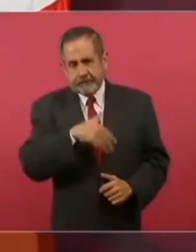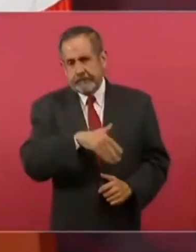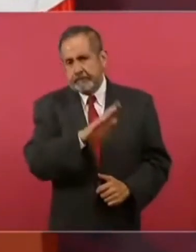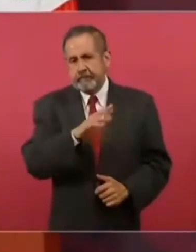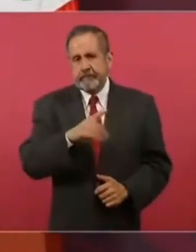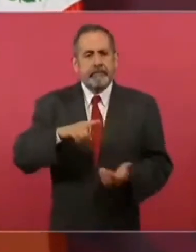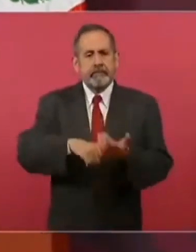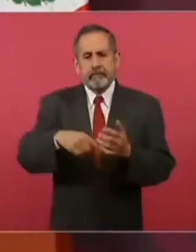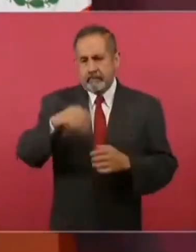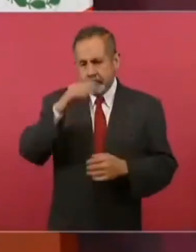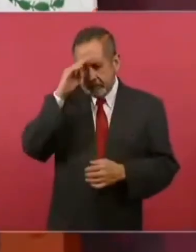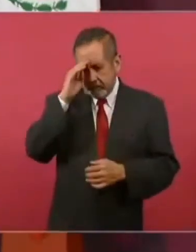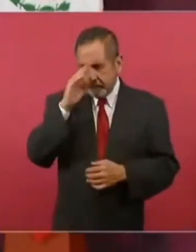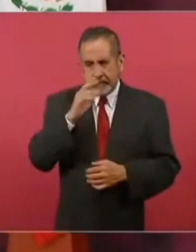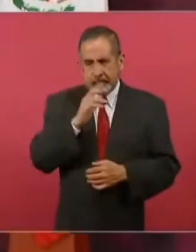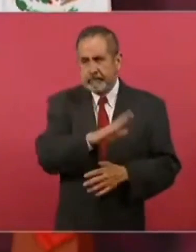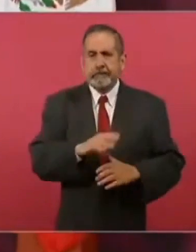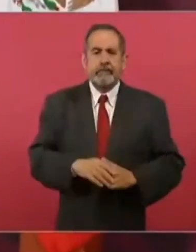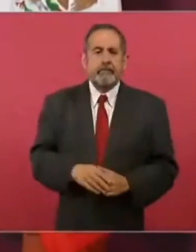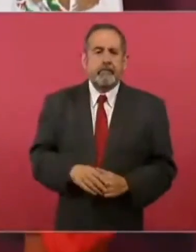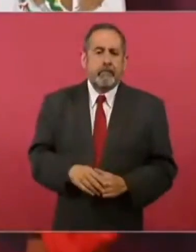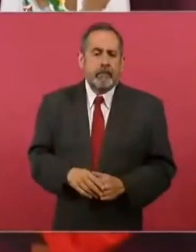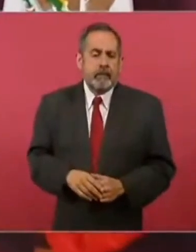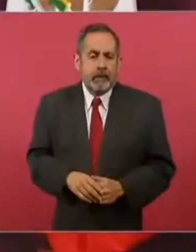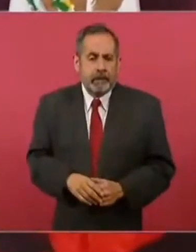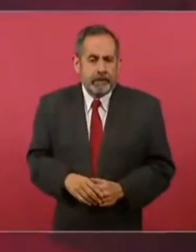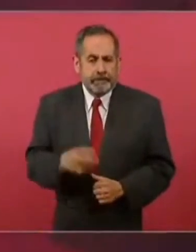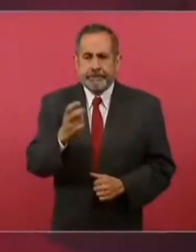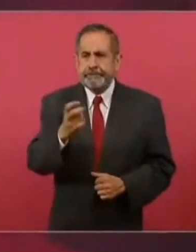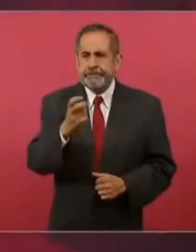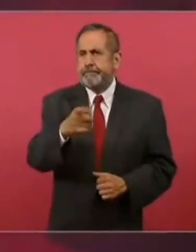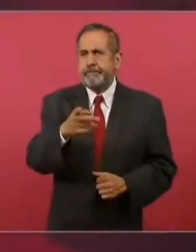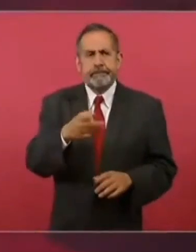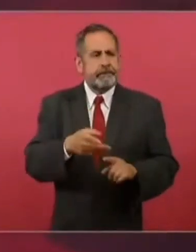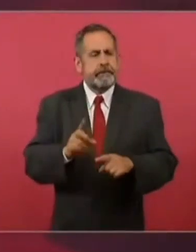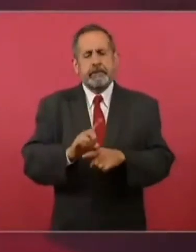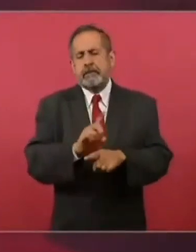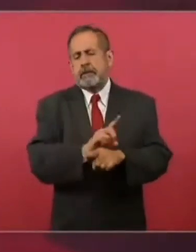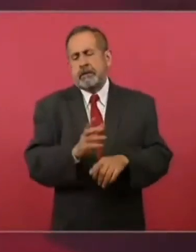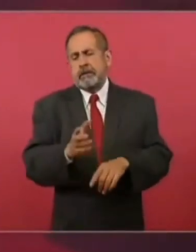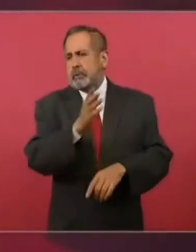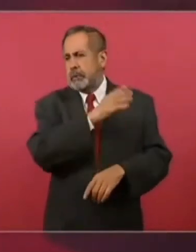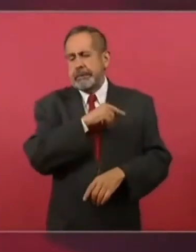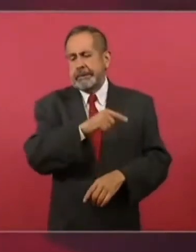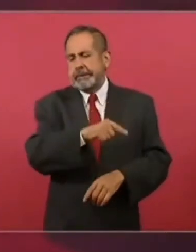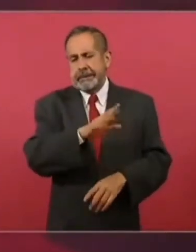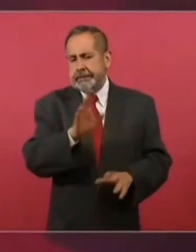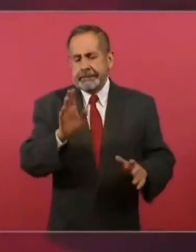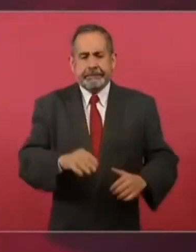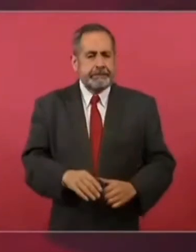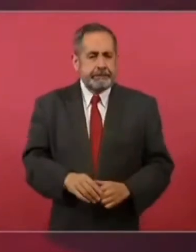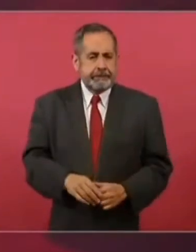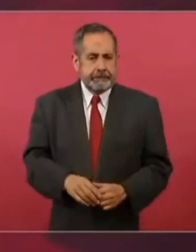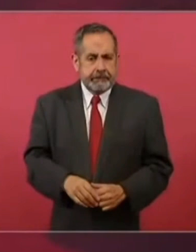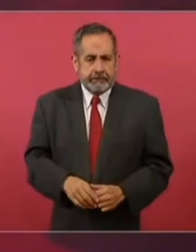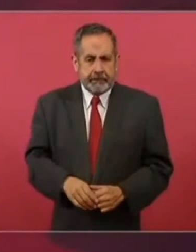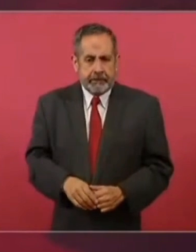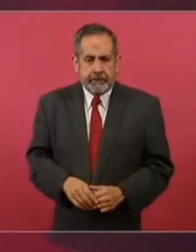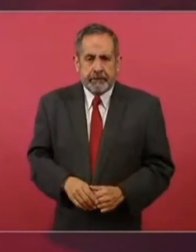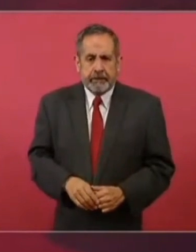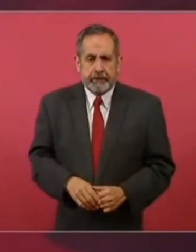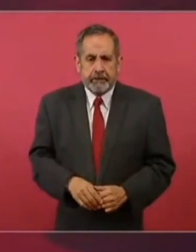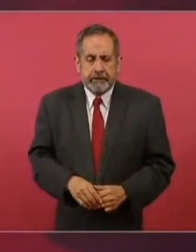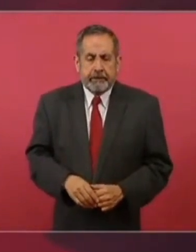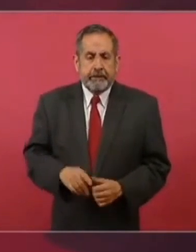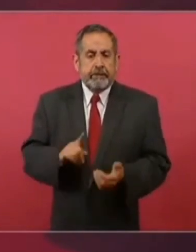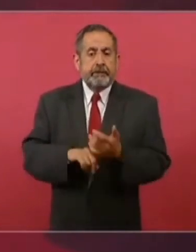cómo piensan. Ese es un asunto que viene de lejos. Cuando